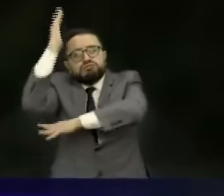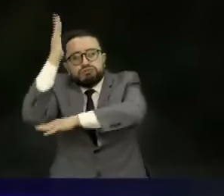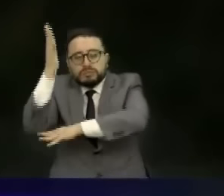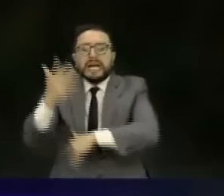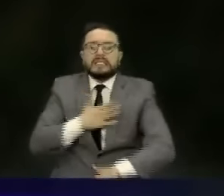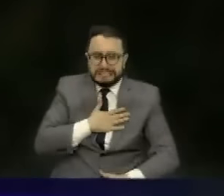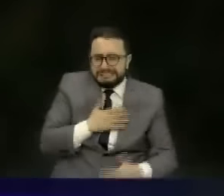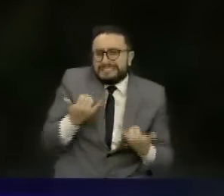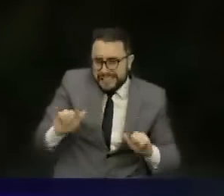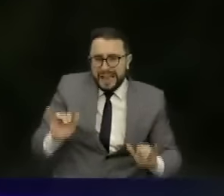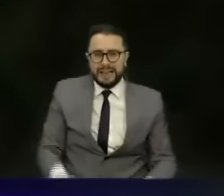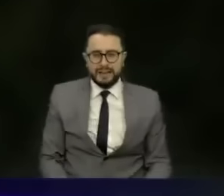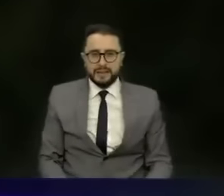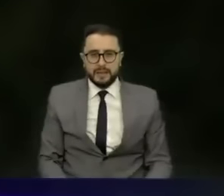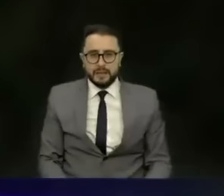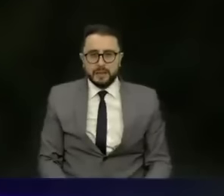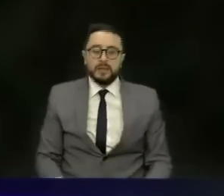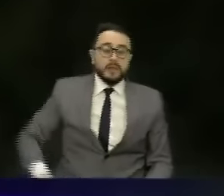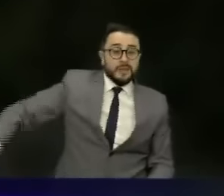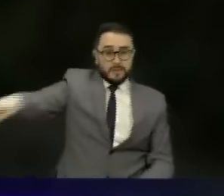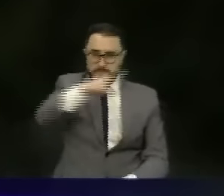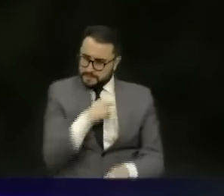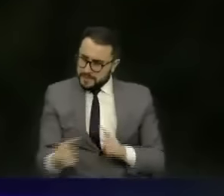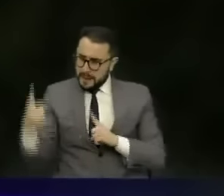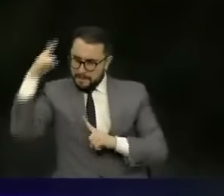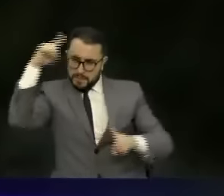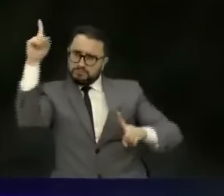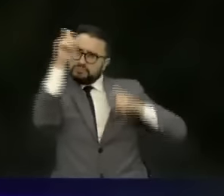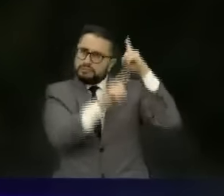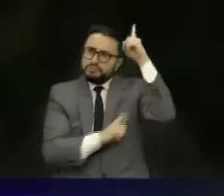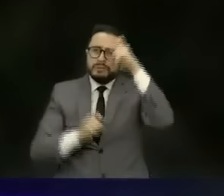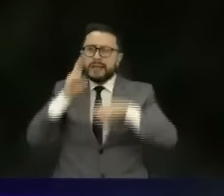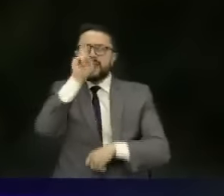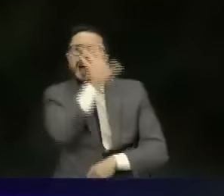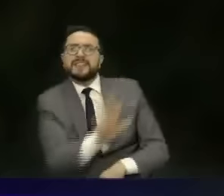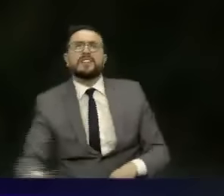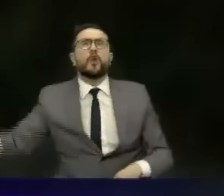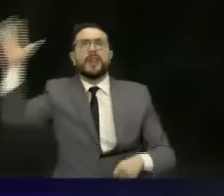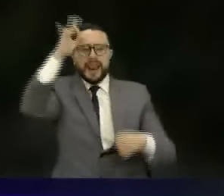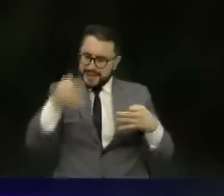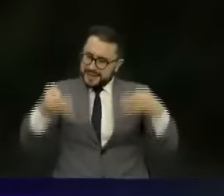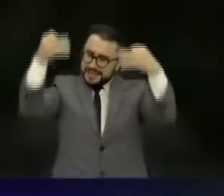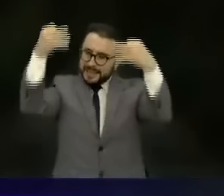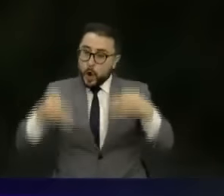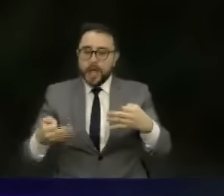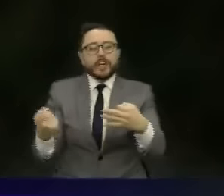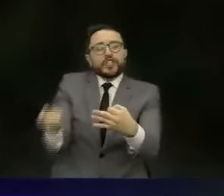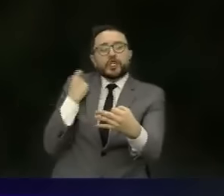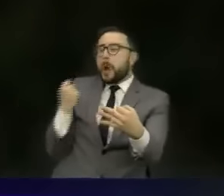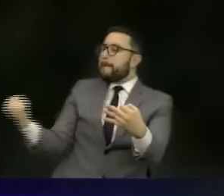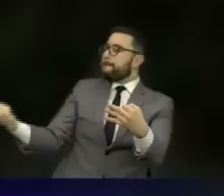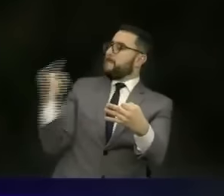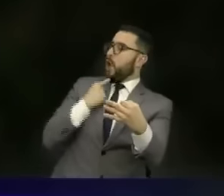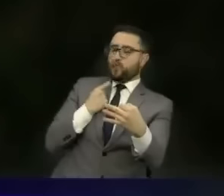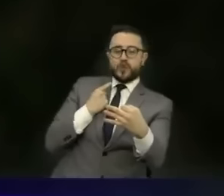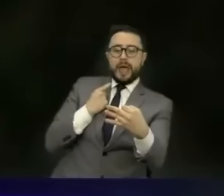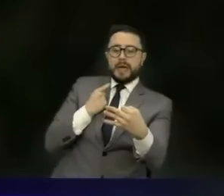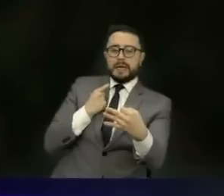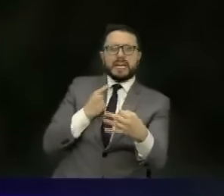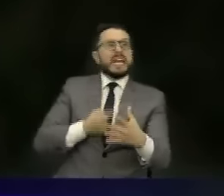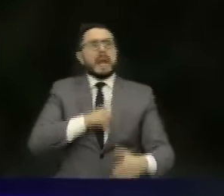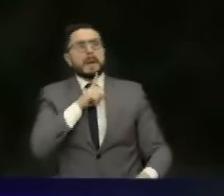Un ejército que, al pensar en la seguridad nacional, hubo una pregunta que me hicieron hace no mucho: ¿y